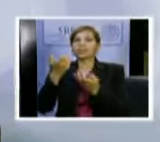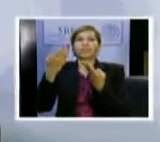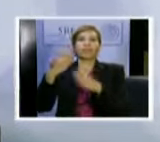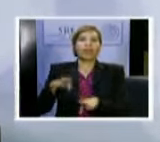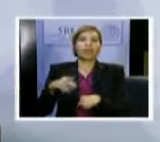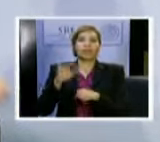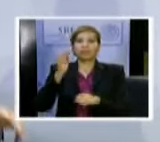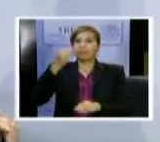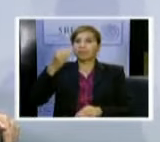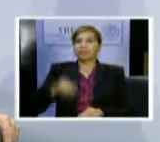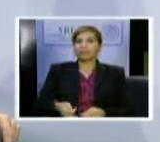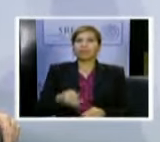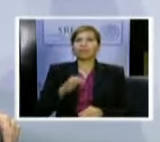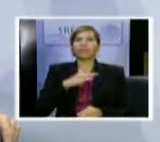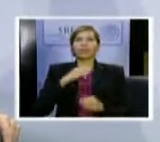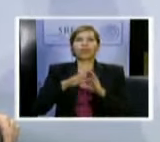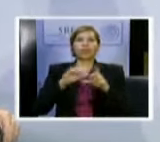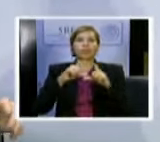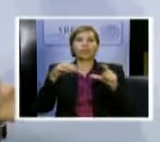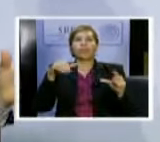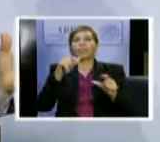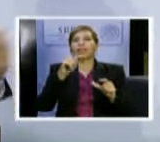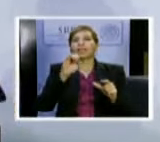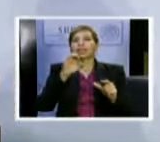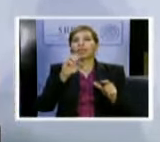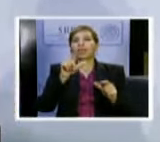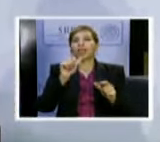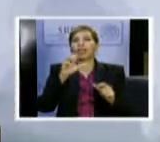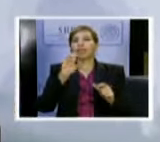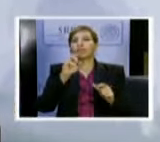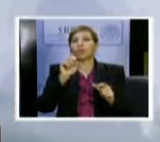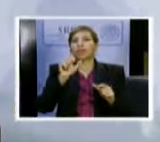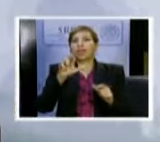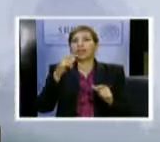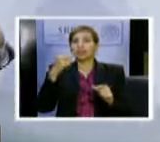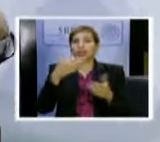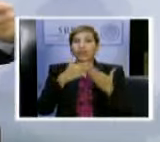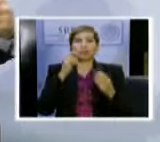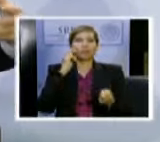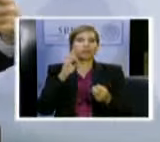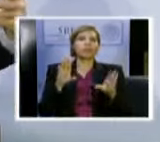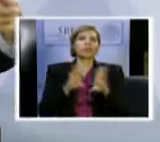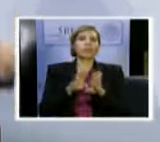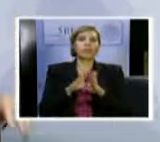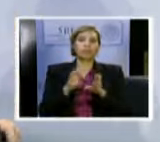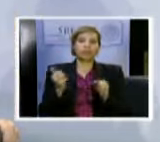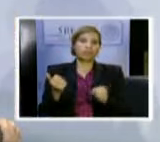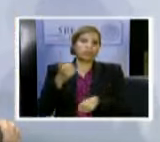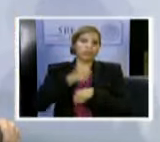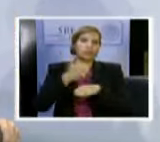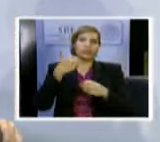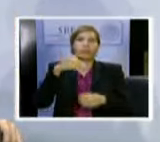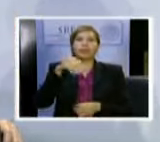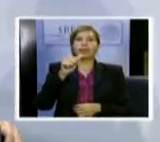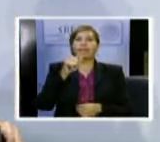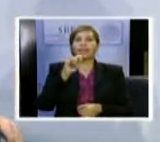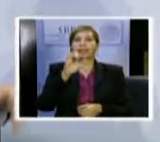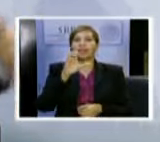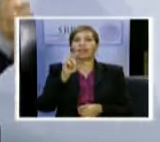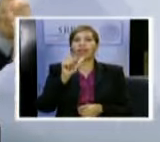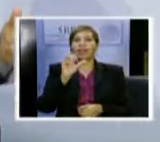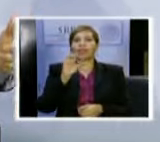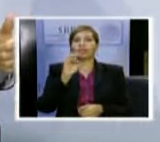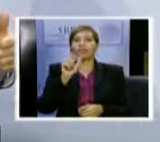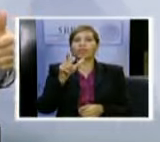que aceptaran esta matrícula consular. Y hoy por hoy, si ustedes ven cómo está posicionada la matrícula consular,